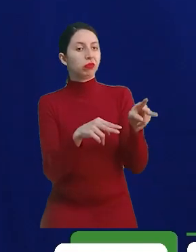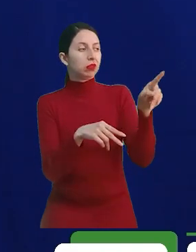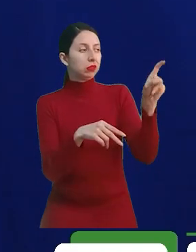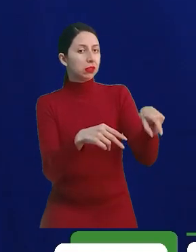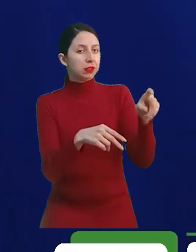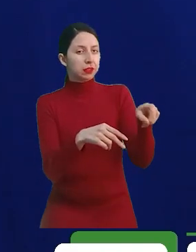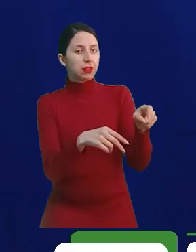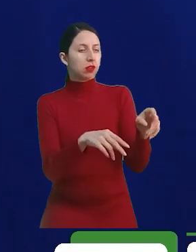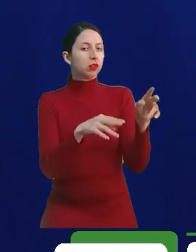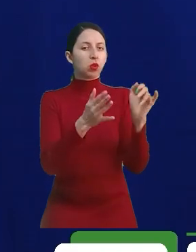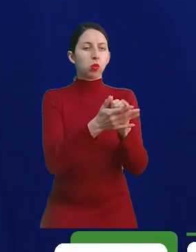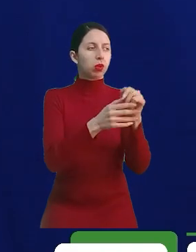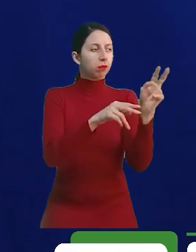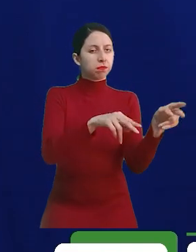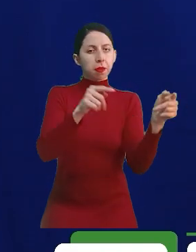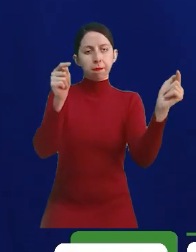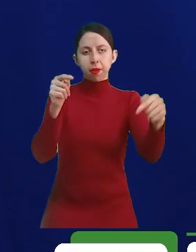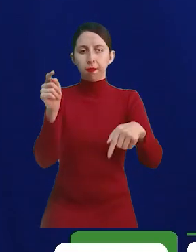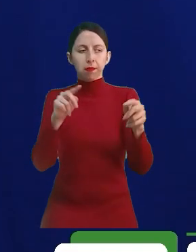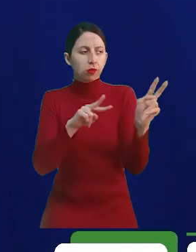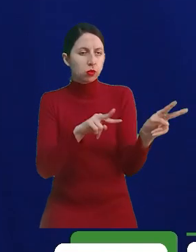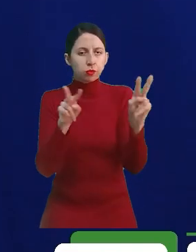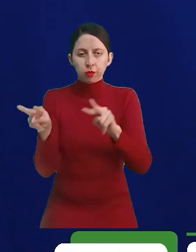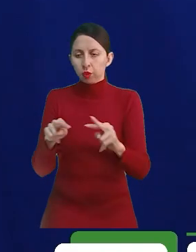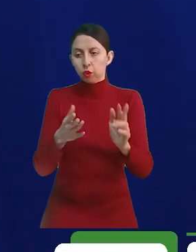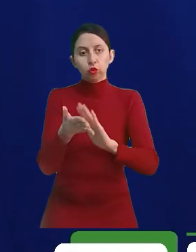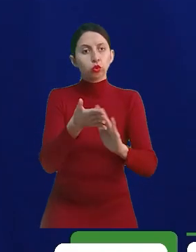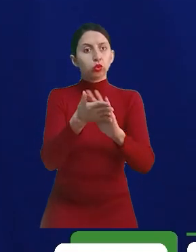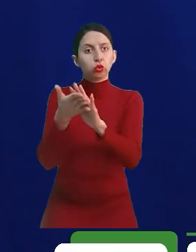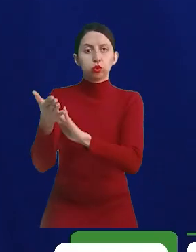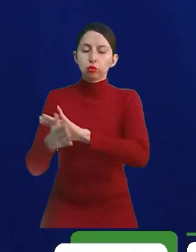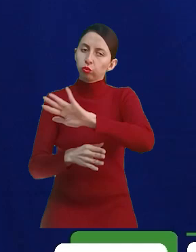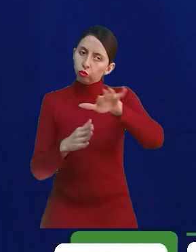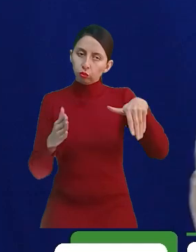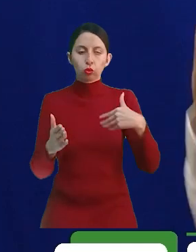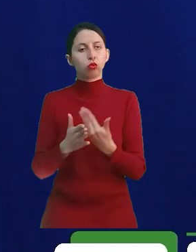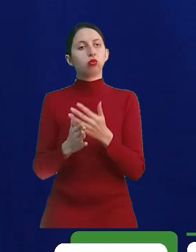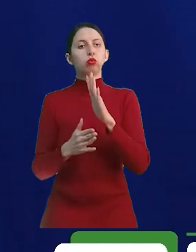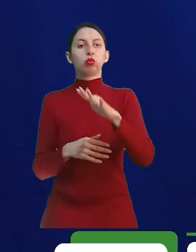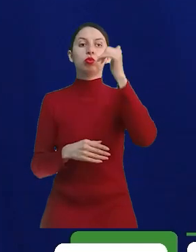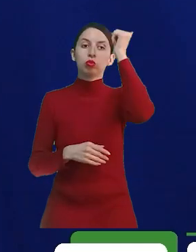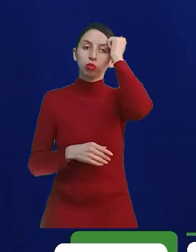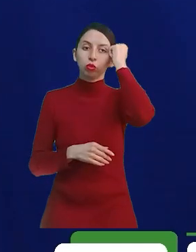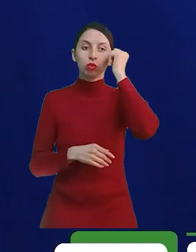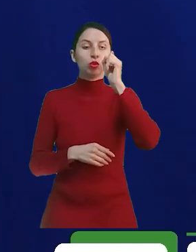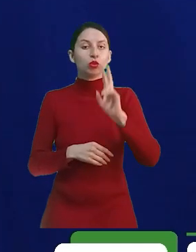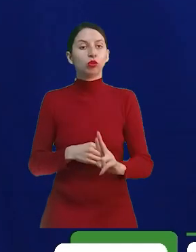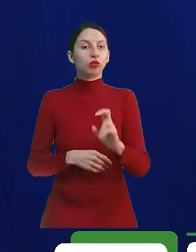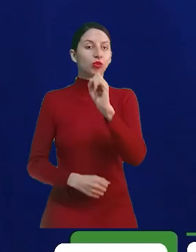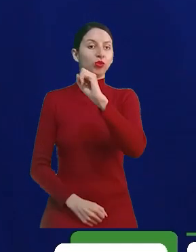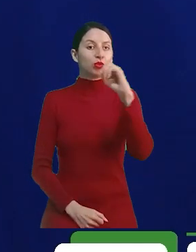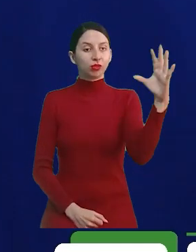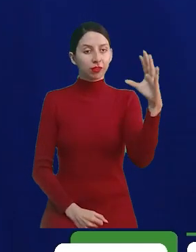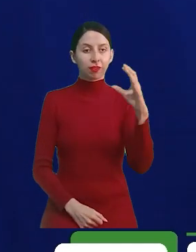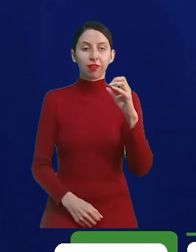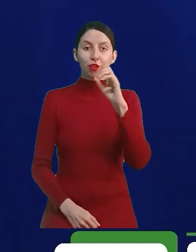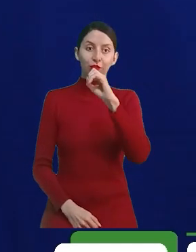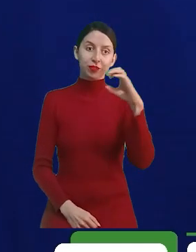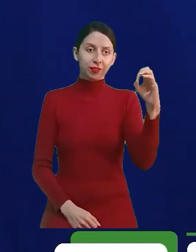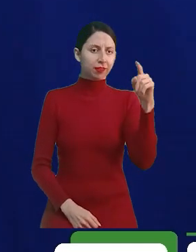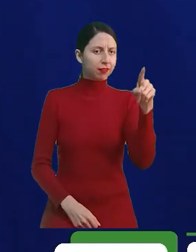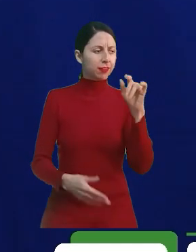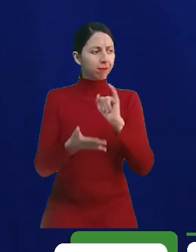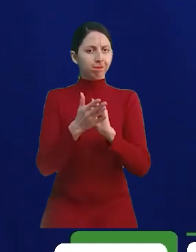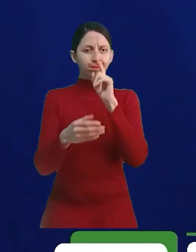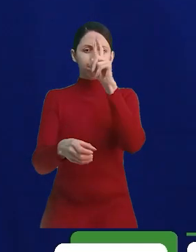tiene que volver a ser el referente hacia donde miren todos los docentes del suroccidente colombiano un referente que les